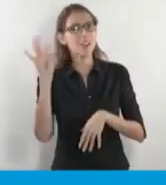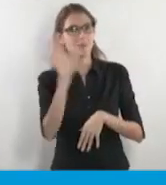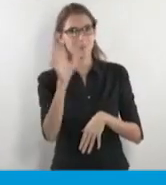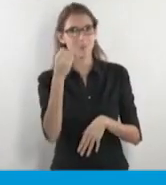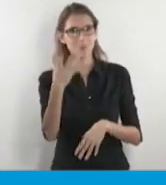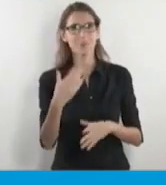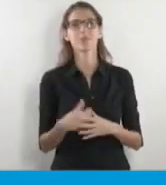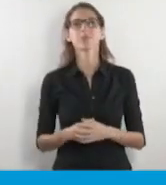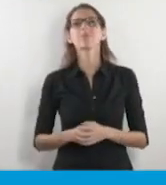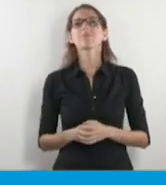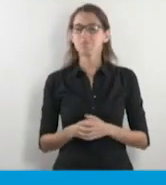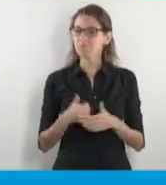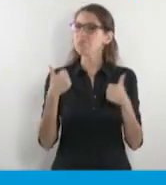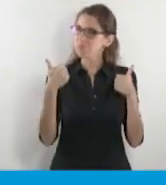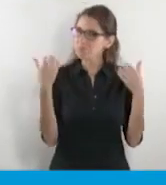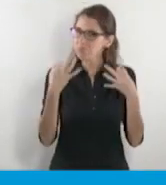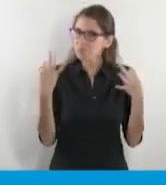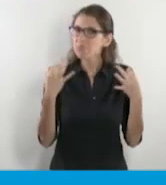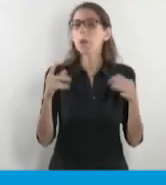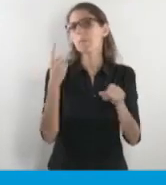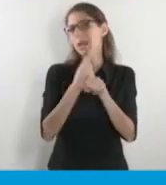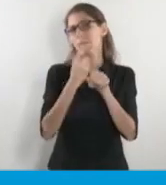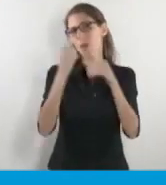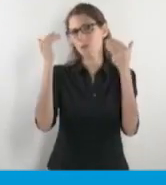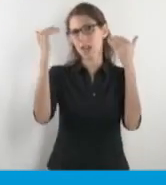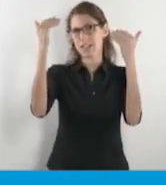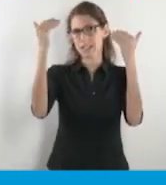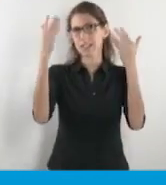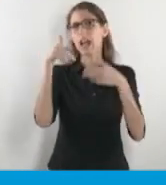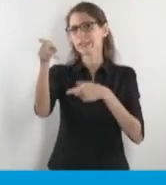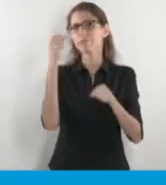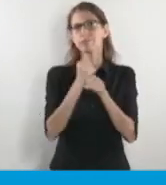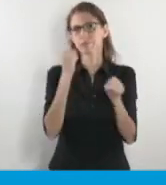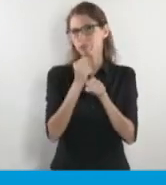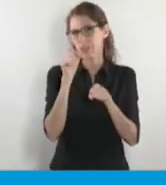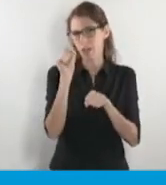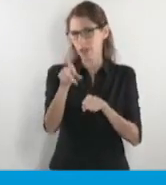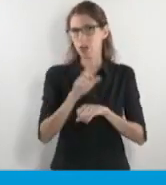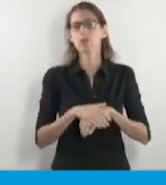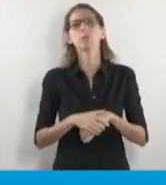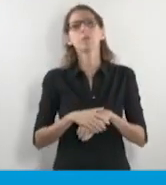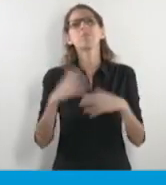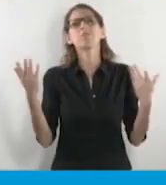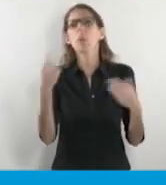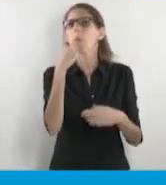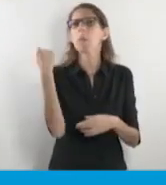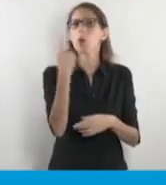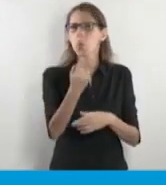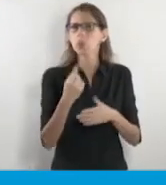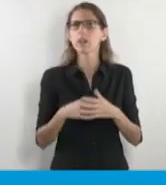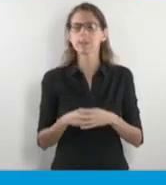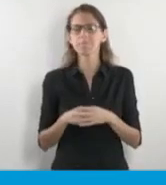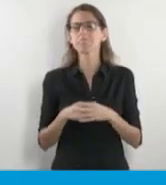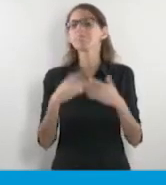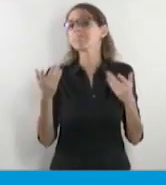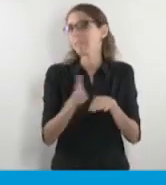bien bueno un placer felicitarte por tu trabajo y preguntarte un poco de ti va